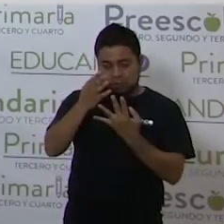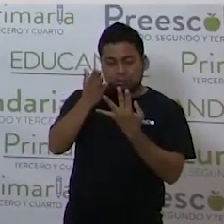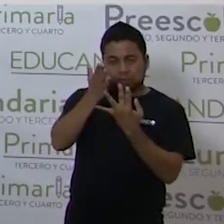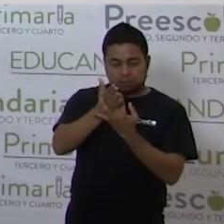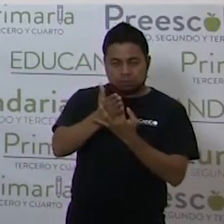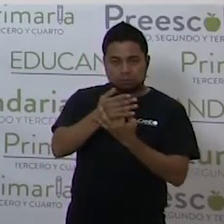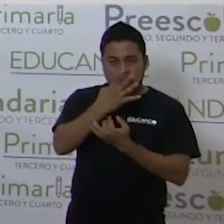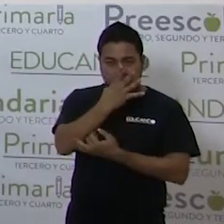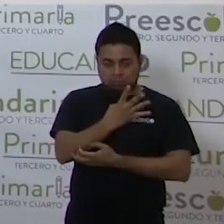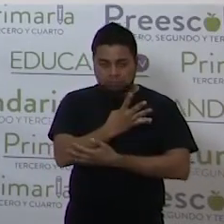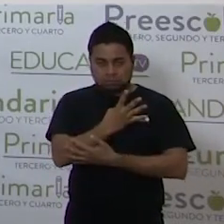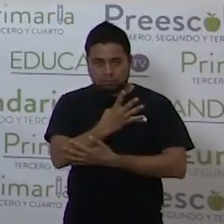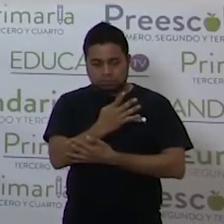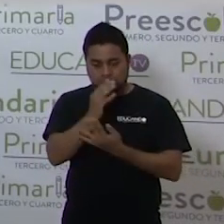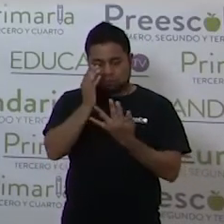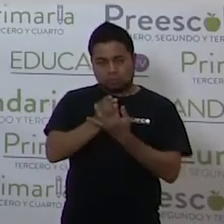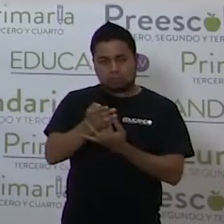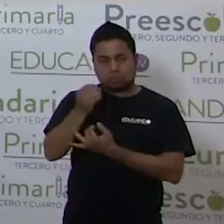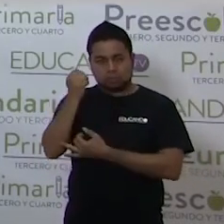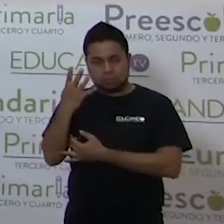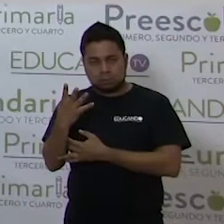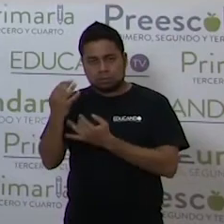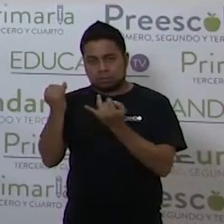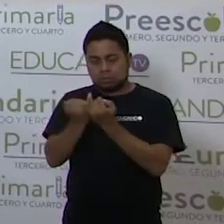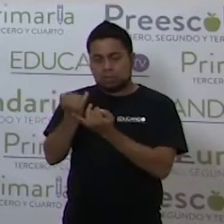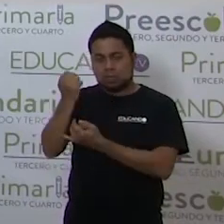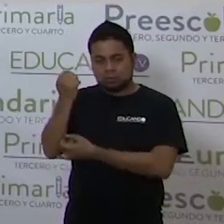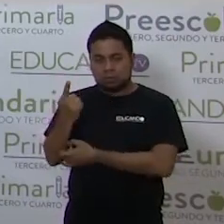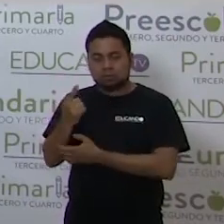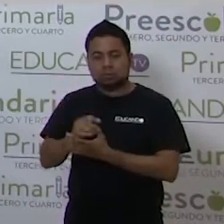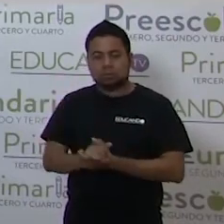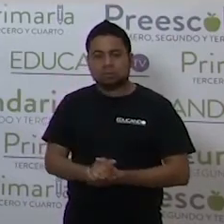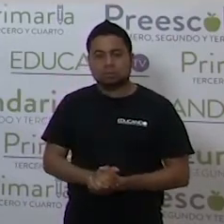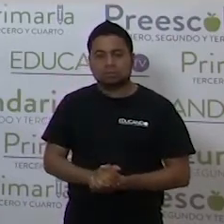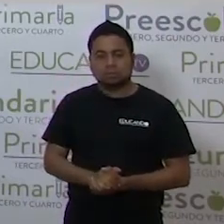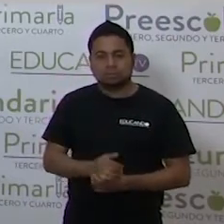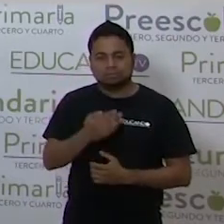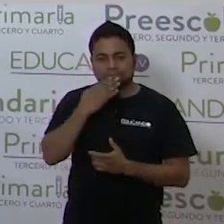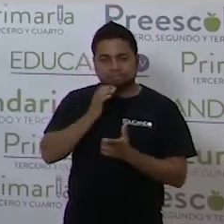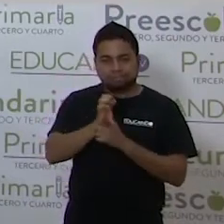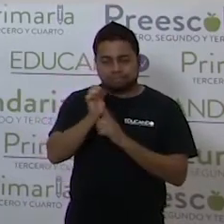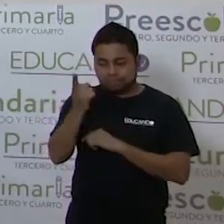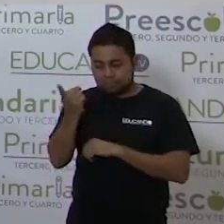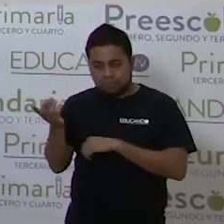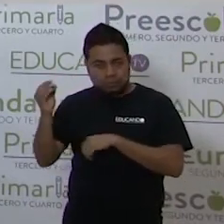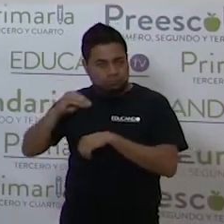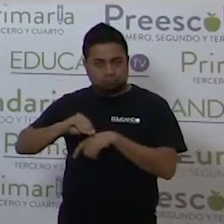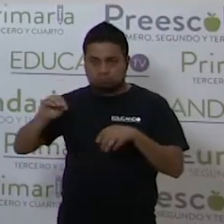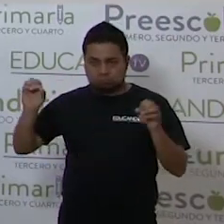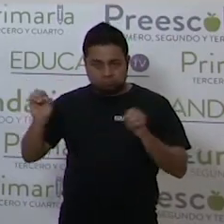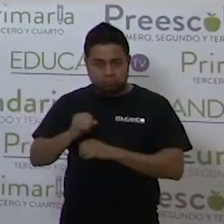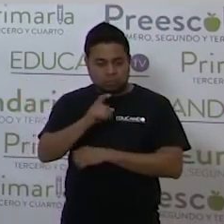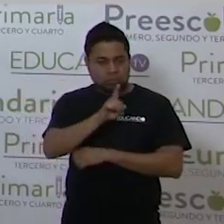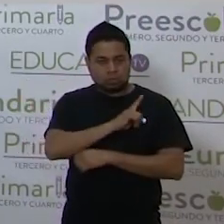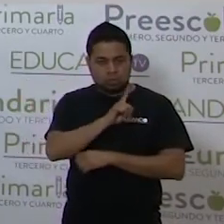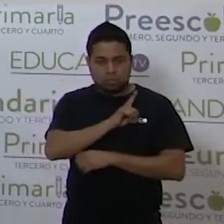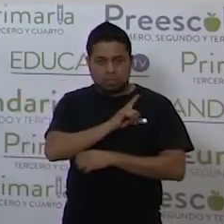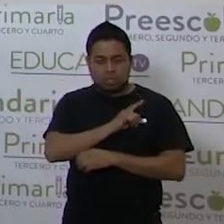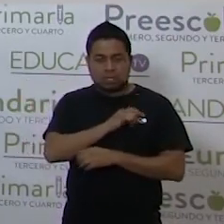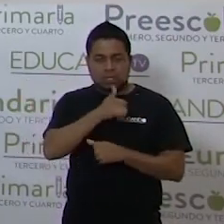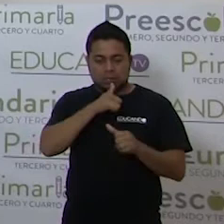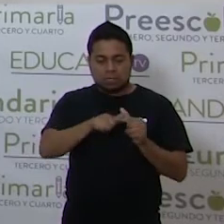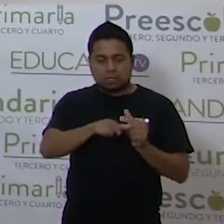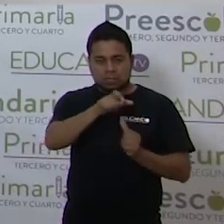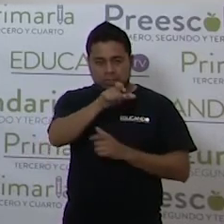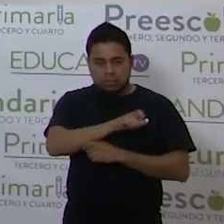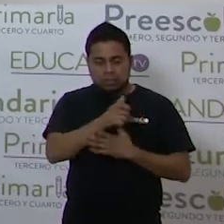4 entre 41 y entonces el 1 no se anota y nos queda la x sola y ahora